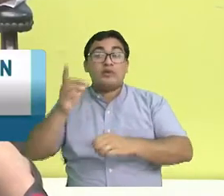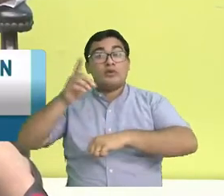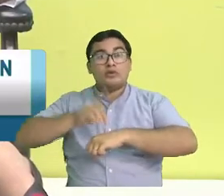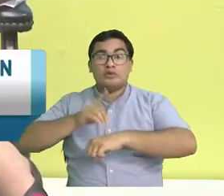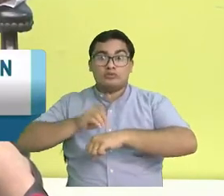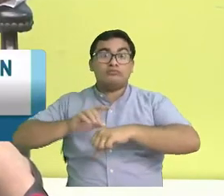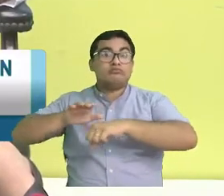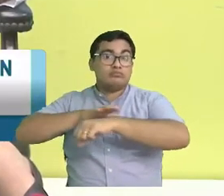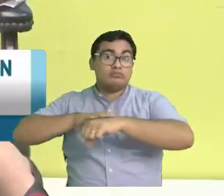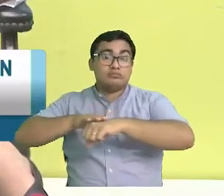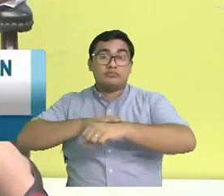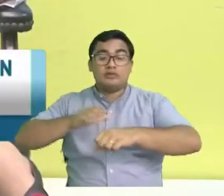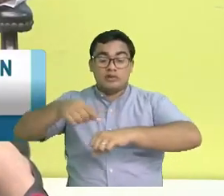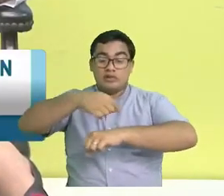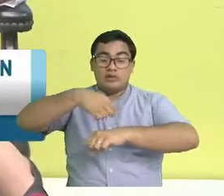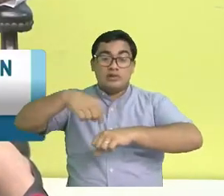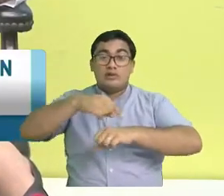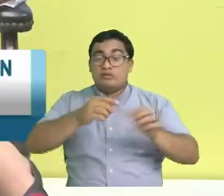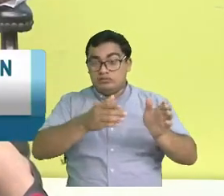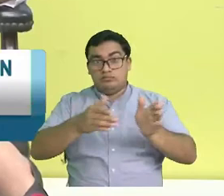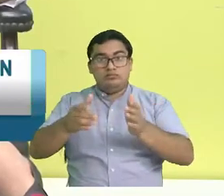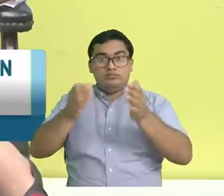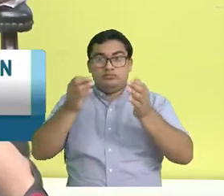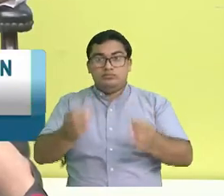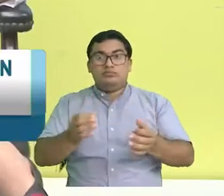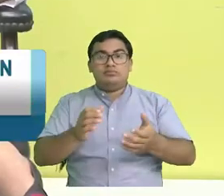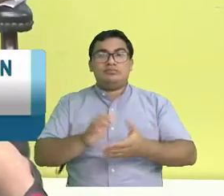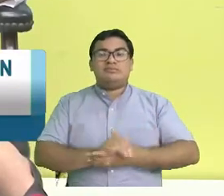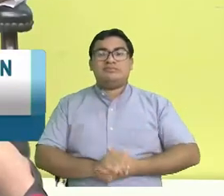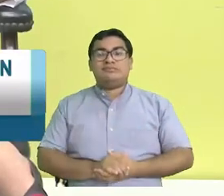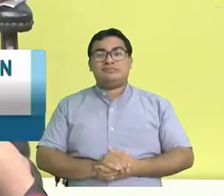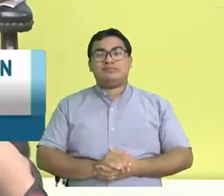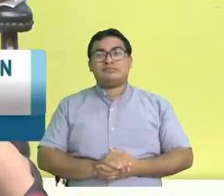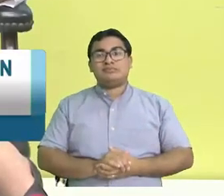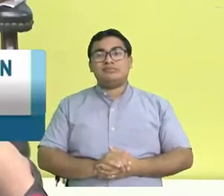tratante, ¿verdad? Y un número de horas razonable. Específica. Razonable.